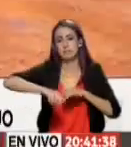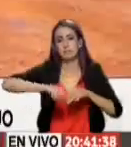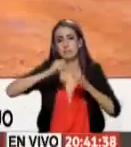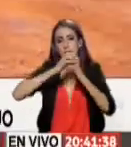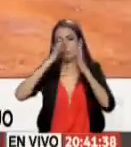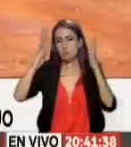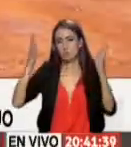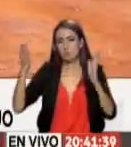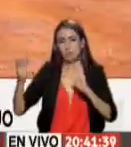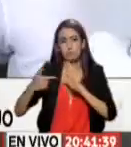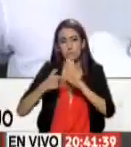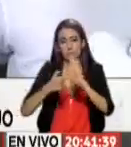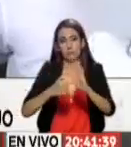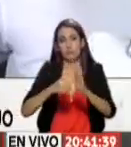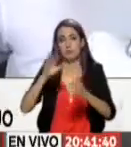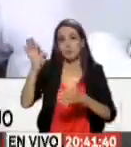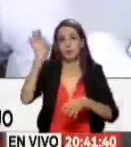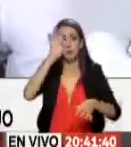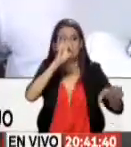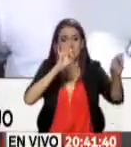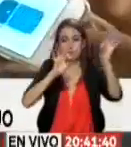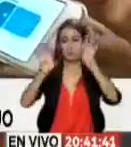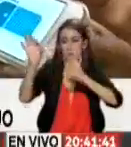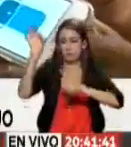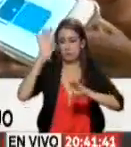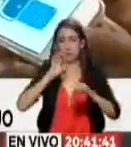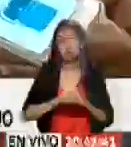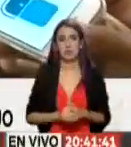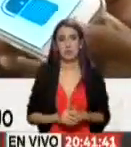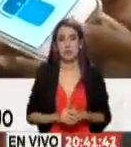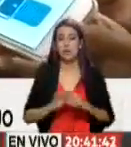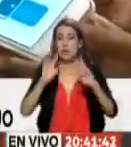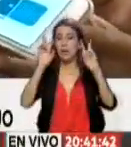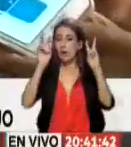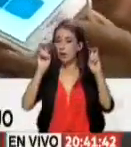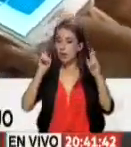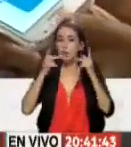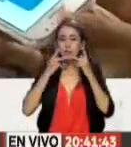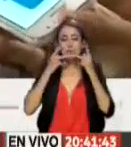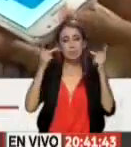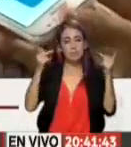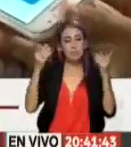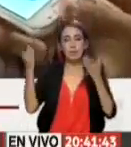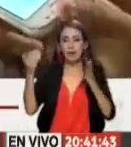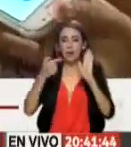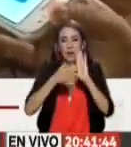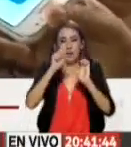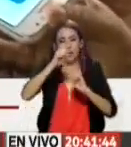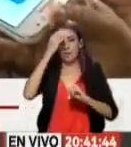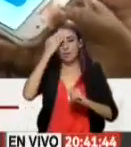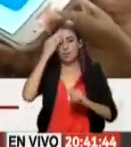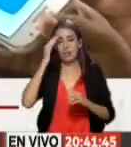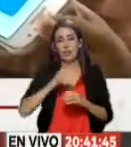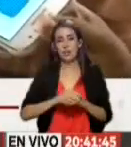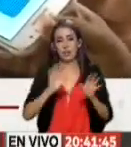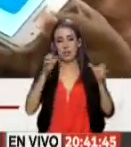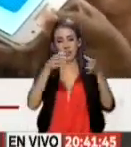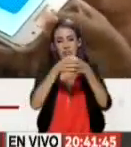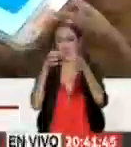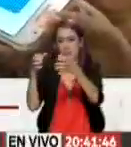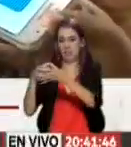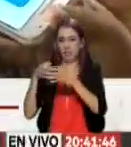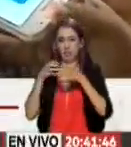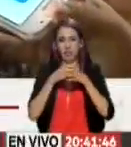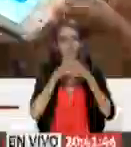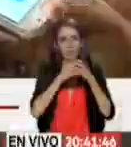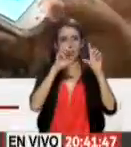organizada, se nombrarán delegados por cada área. Hay un tema de conocimiento público, que son las concesiones dentro del